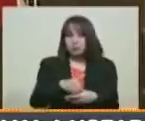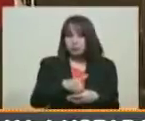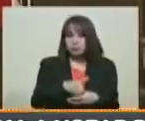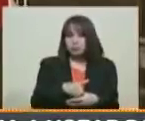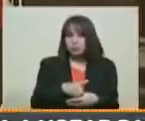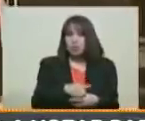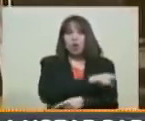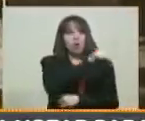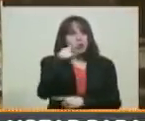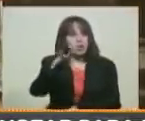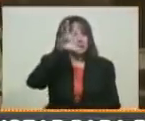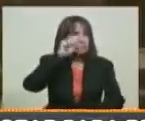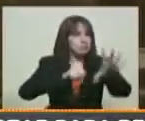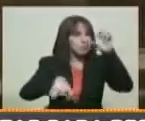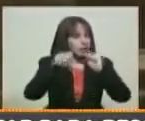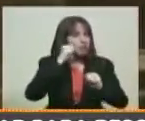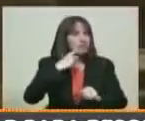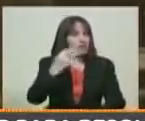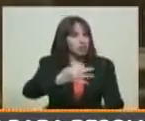Ustedes me entienden, ¿verdad?